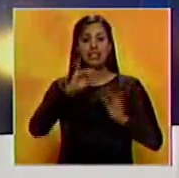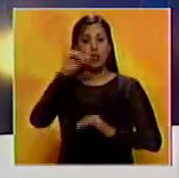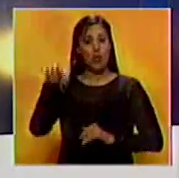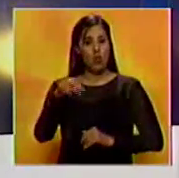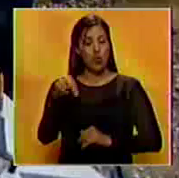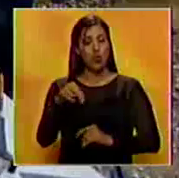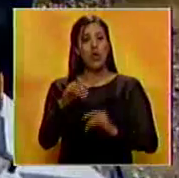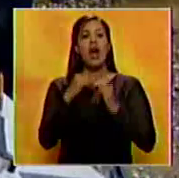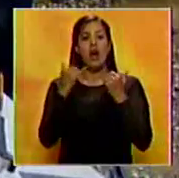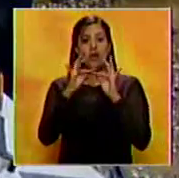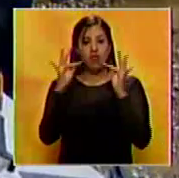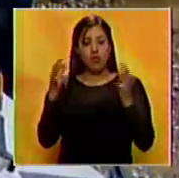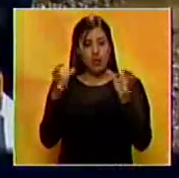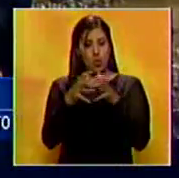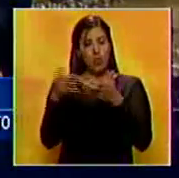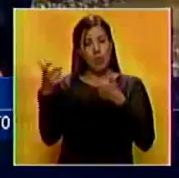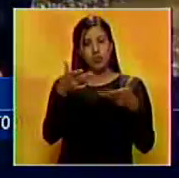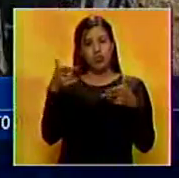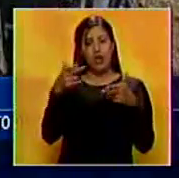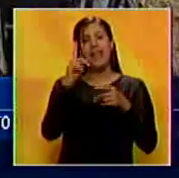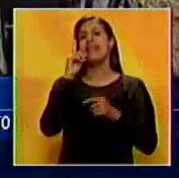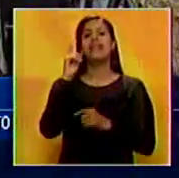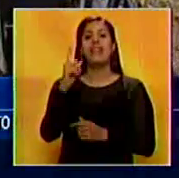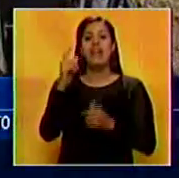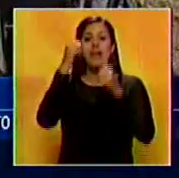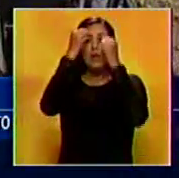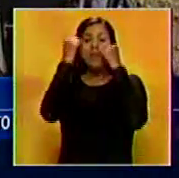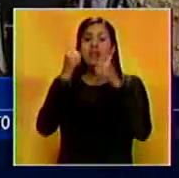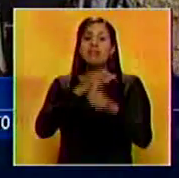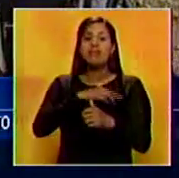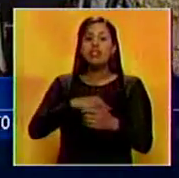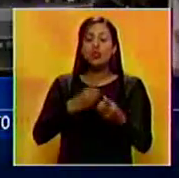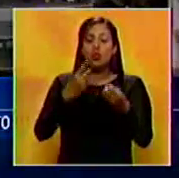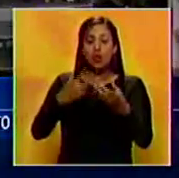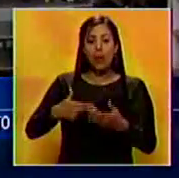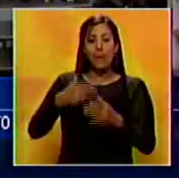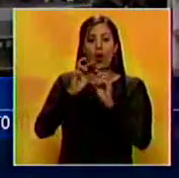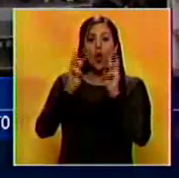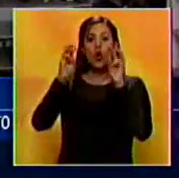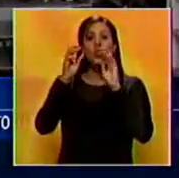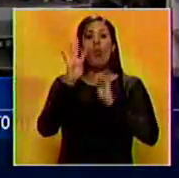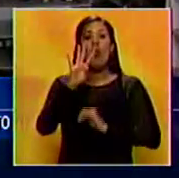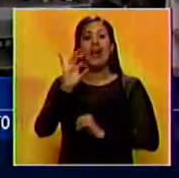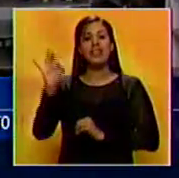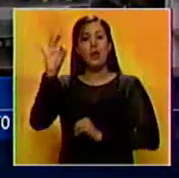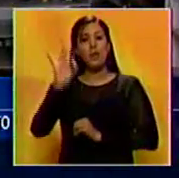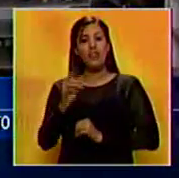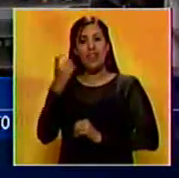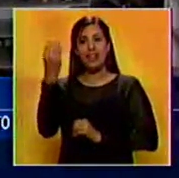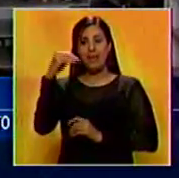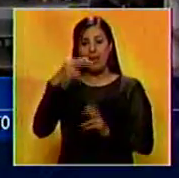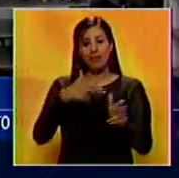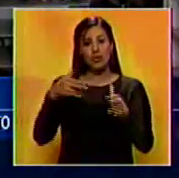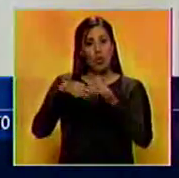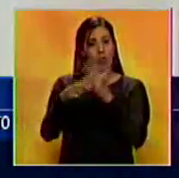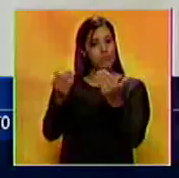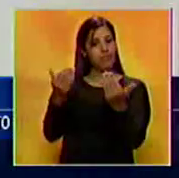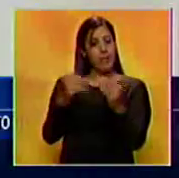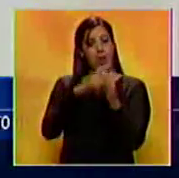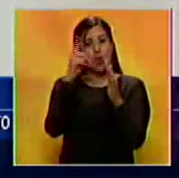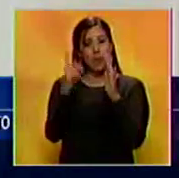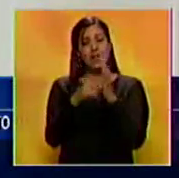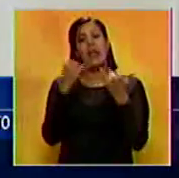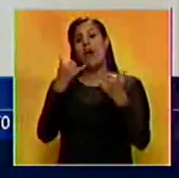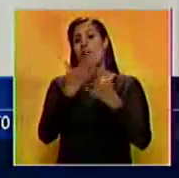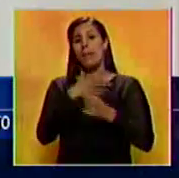junio. De esta forma, el grupo guerrillero deberá aportar la misión de la ONU 40% restante de su armamento. El